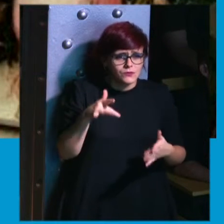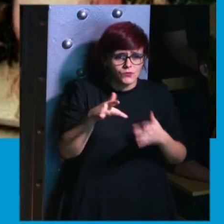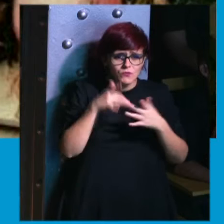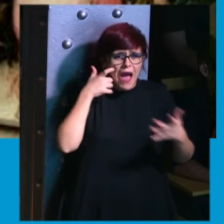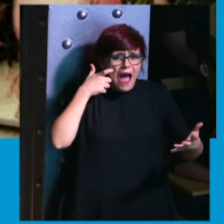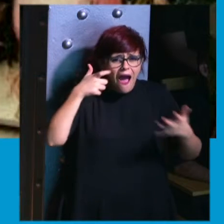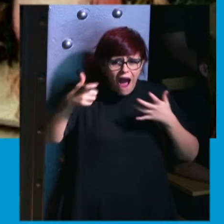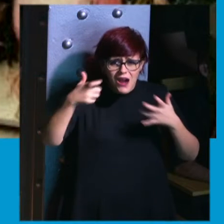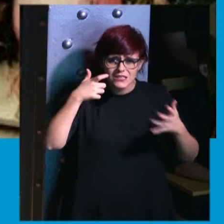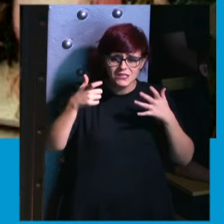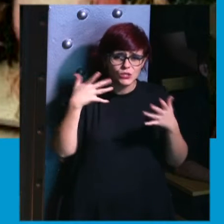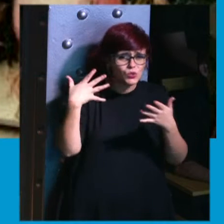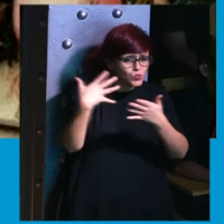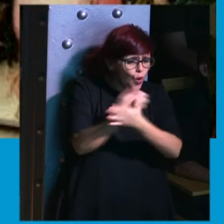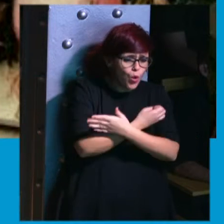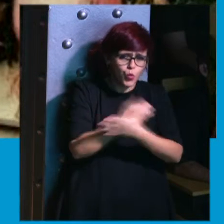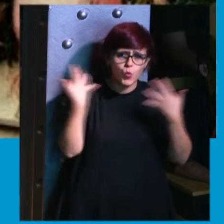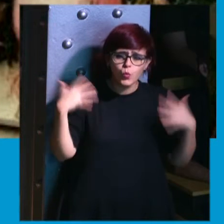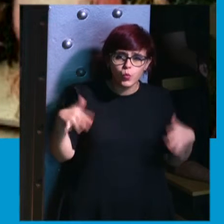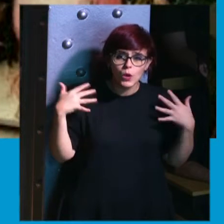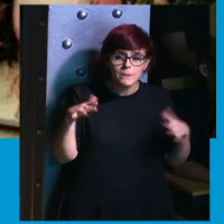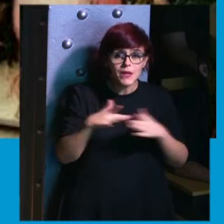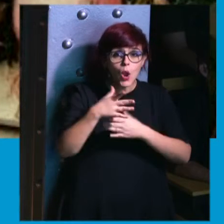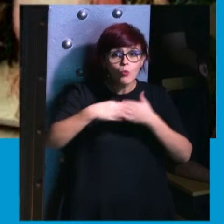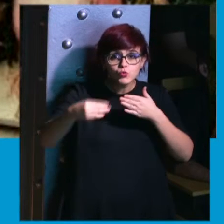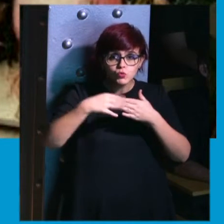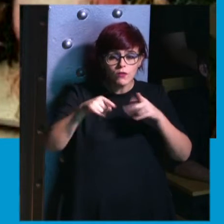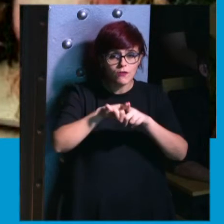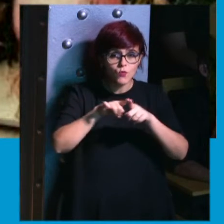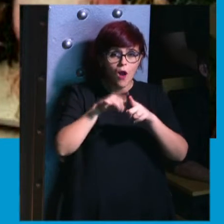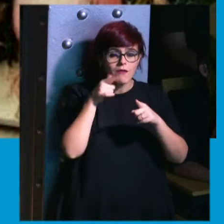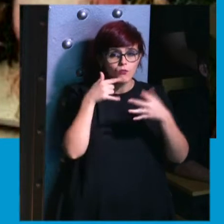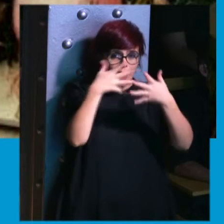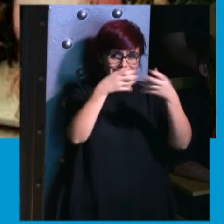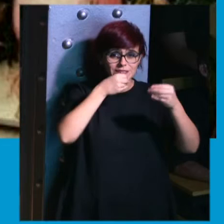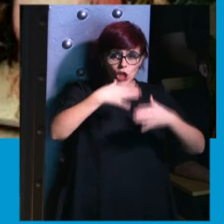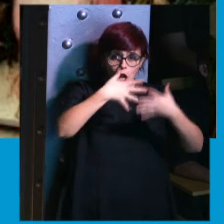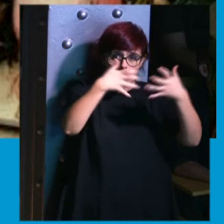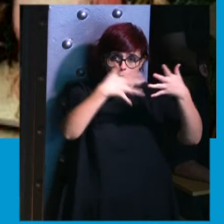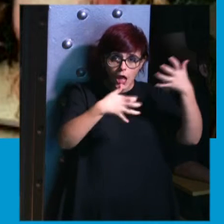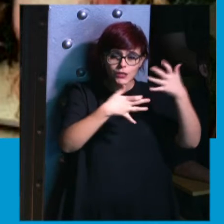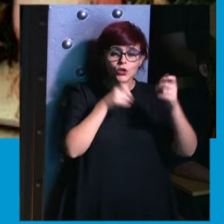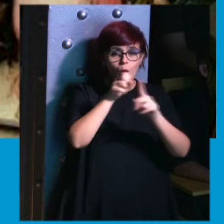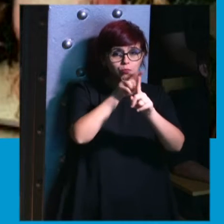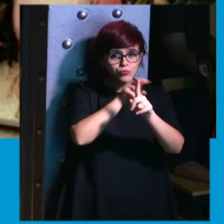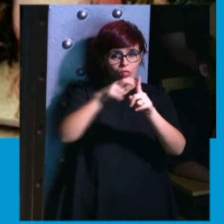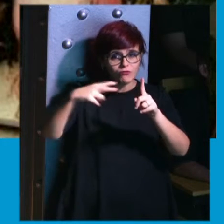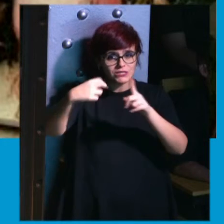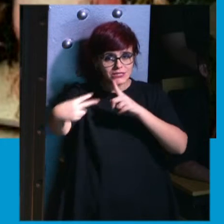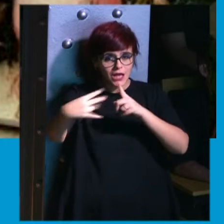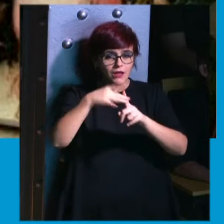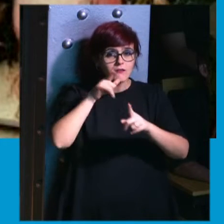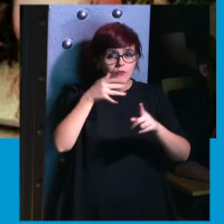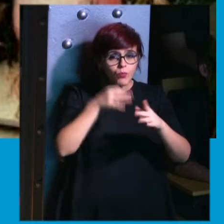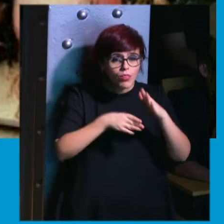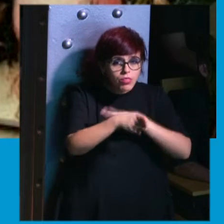arte que tiene, de modelado, de realidad virtual, es muy grande, y el usuario navega, tiene una narrativa, va eligiendo diferentes puntos de vista y puede entrar a